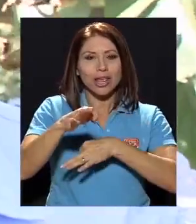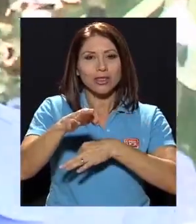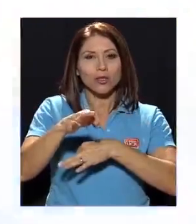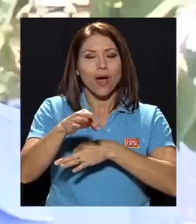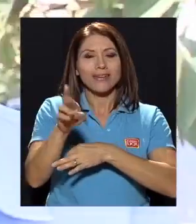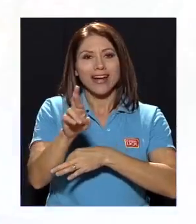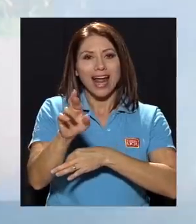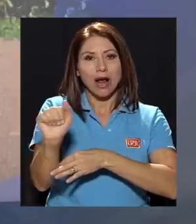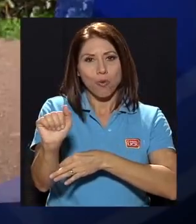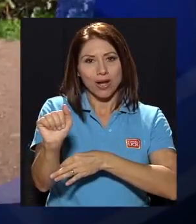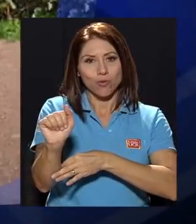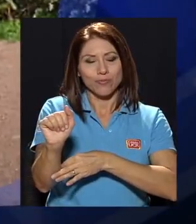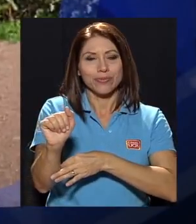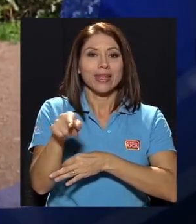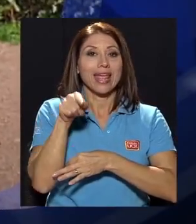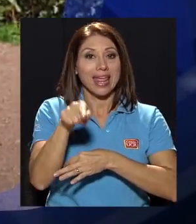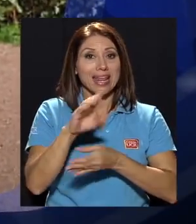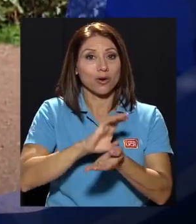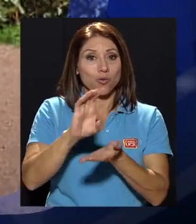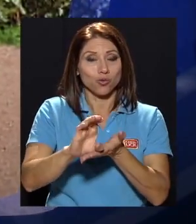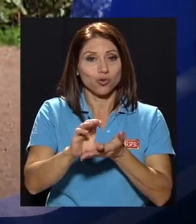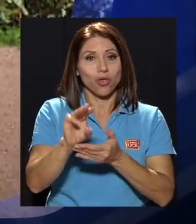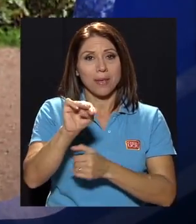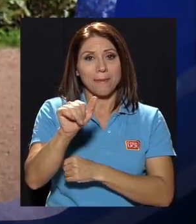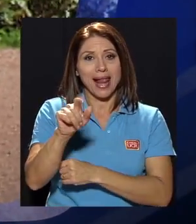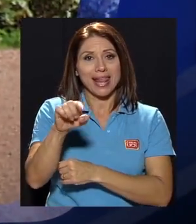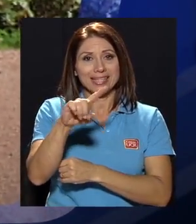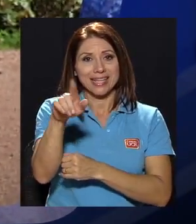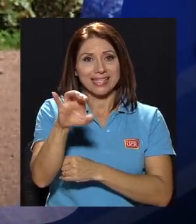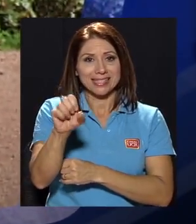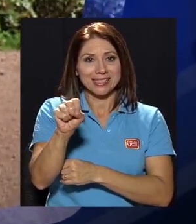y ahí comencé a unirme a la universidad.